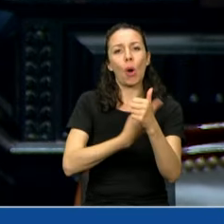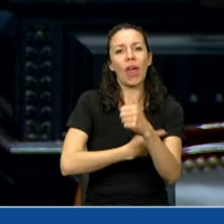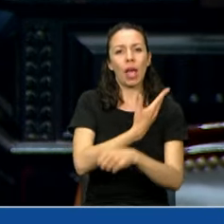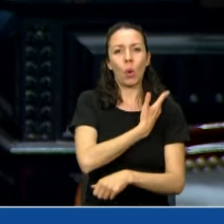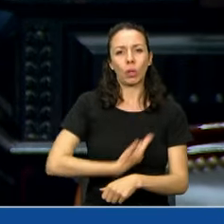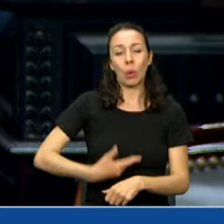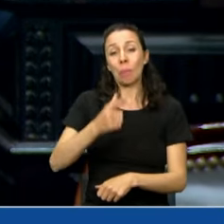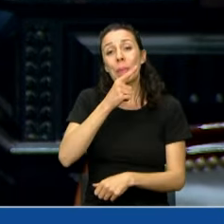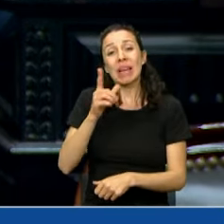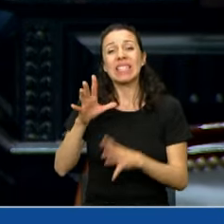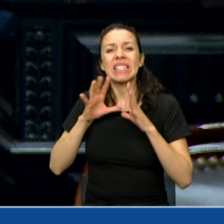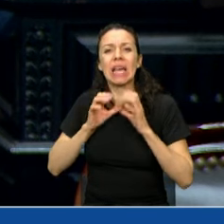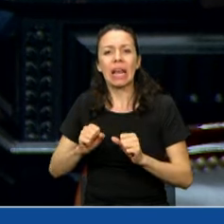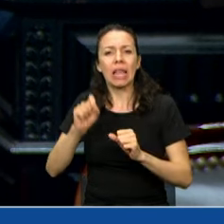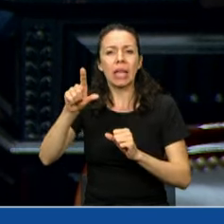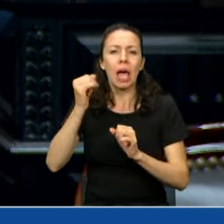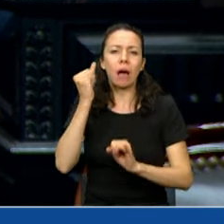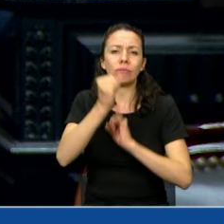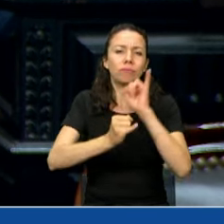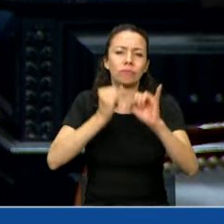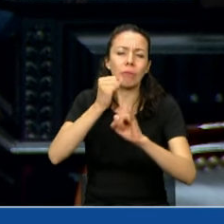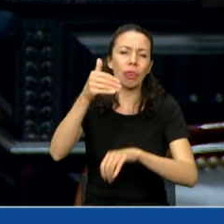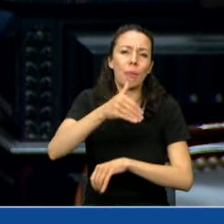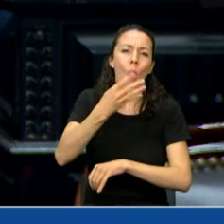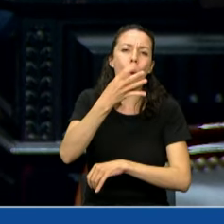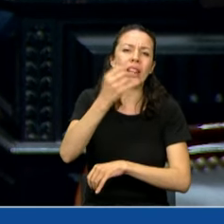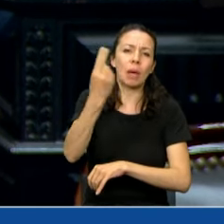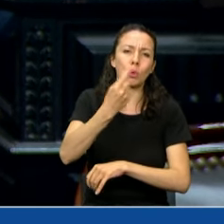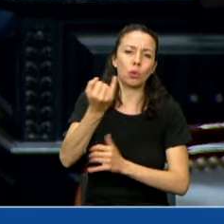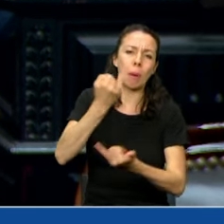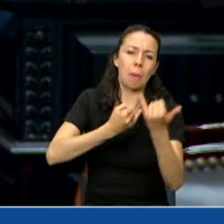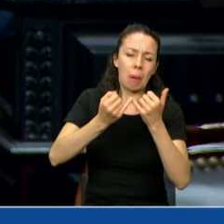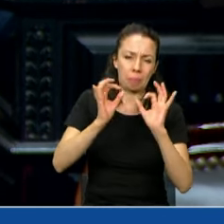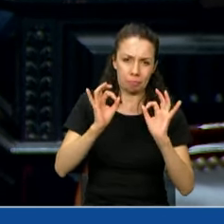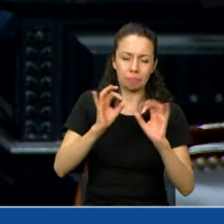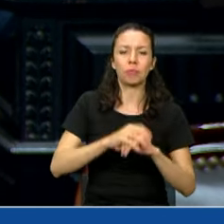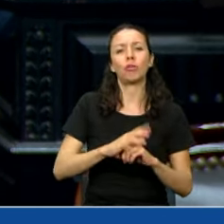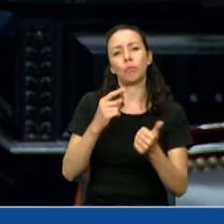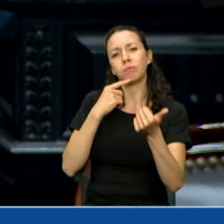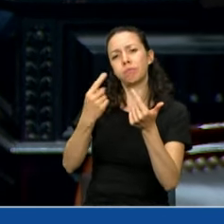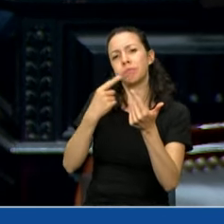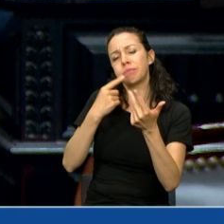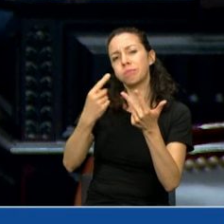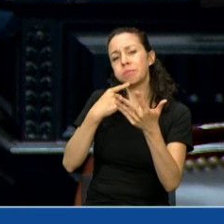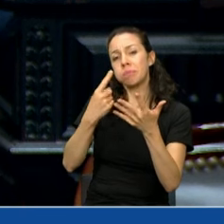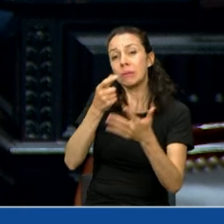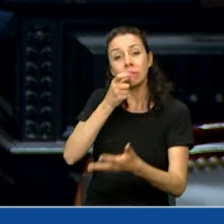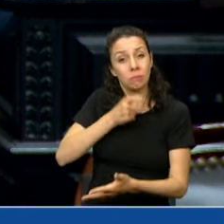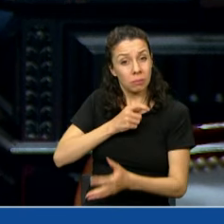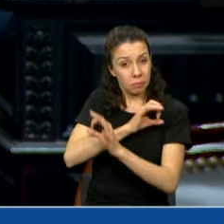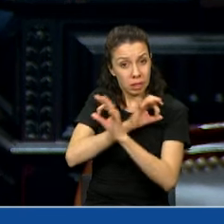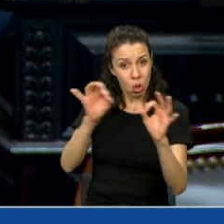secretaria en explicar tremendo régimen luego de varias preguntas que hice Por supuesto ninguna fue